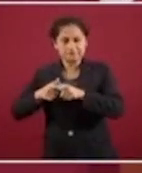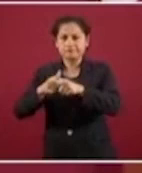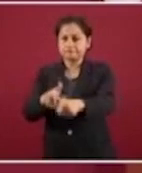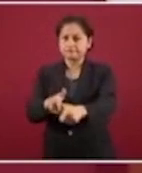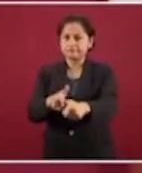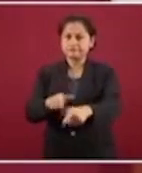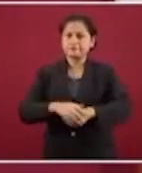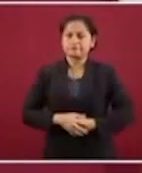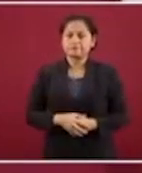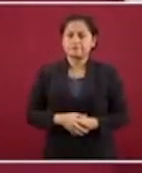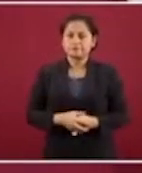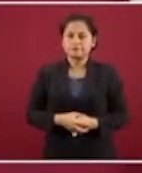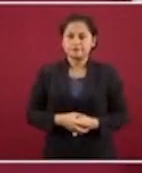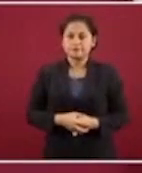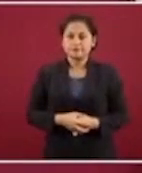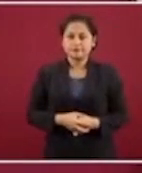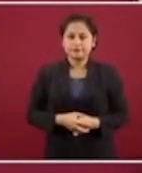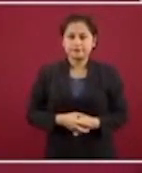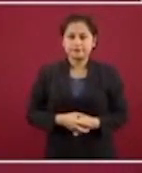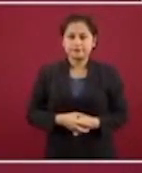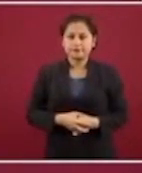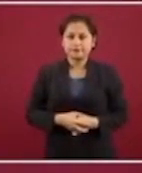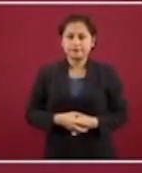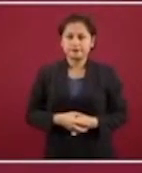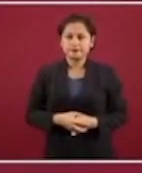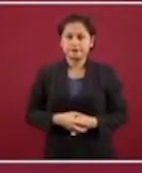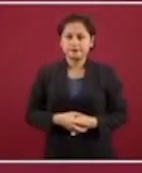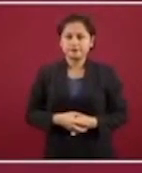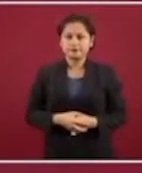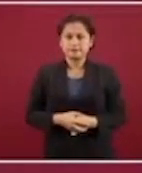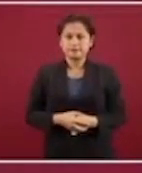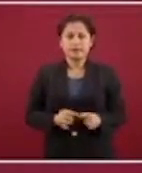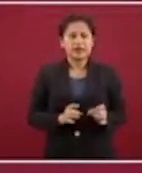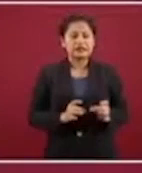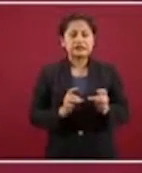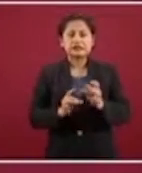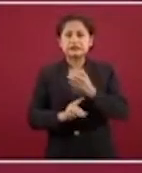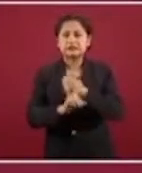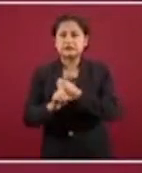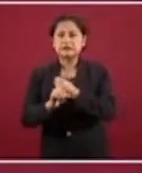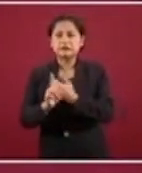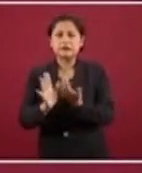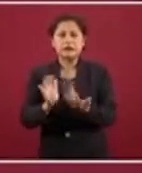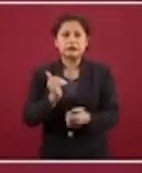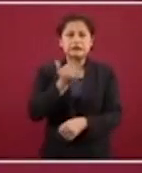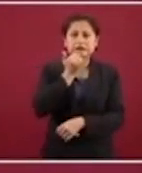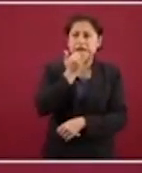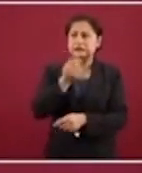y ya no vamos a regresar a los tiempos aciagos